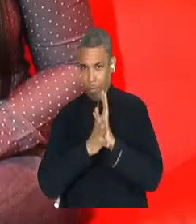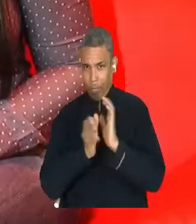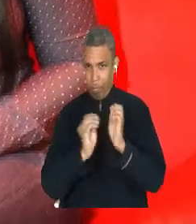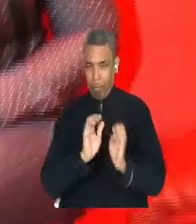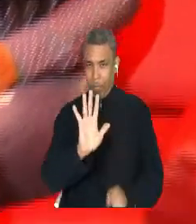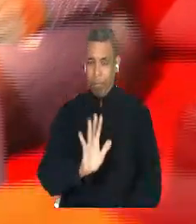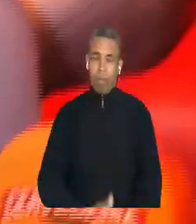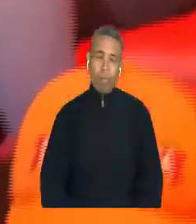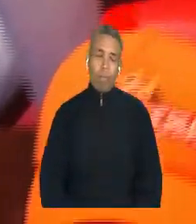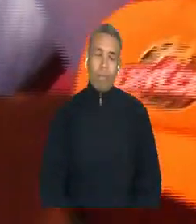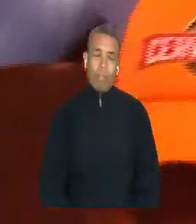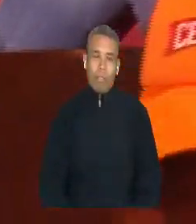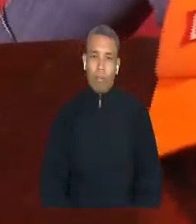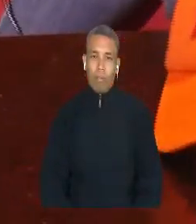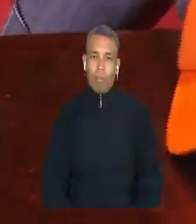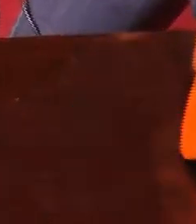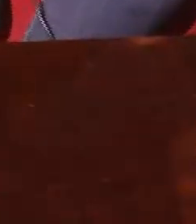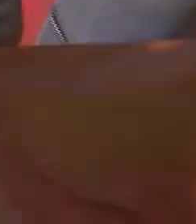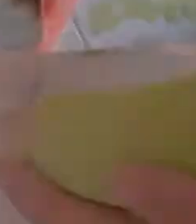en casa.